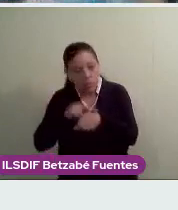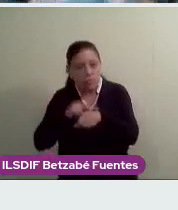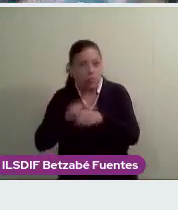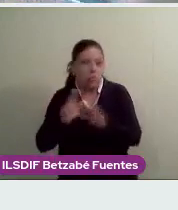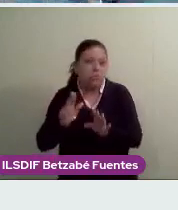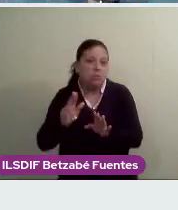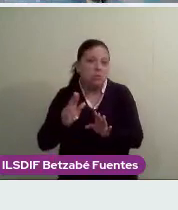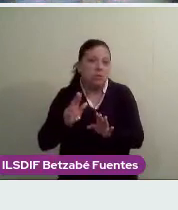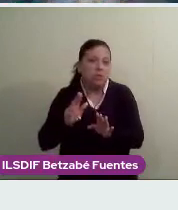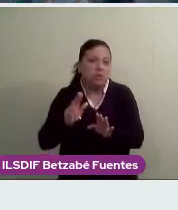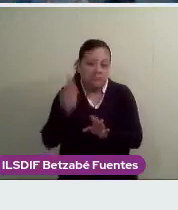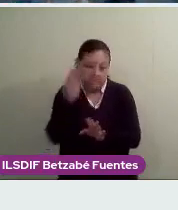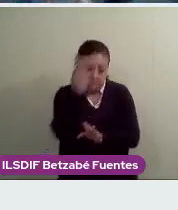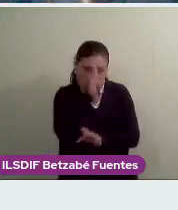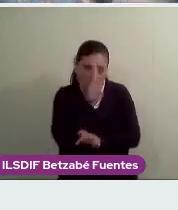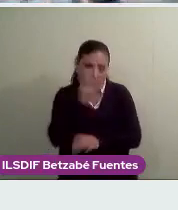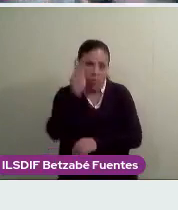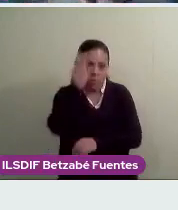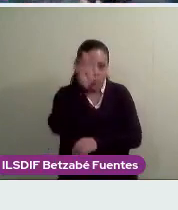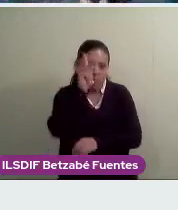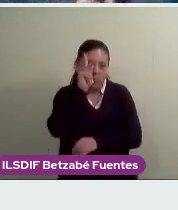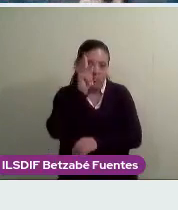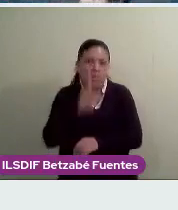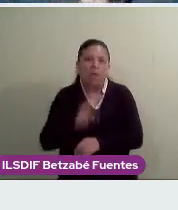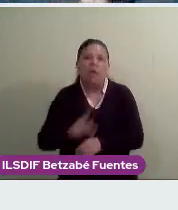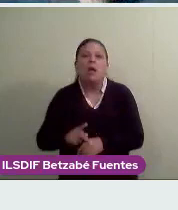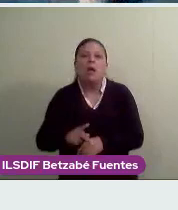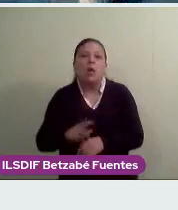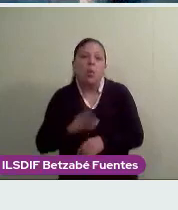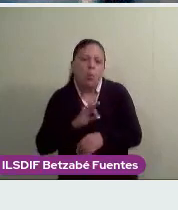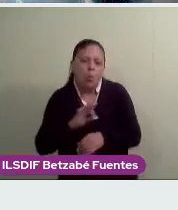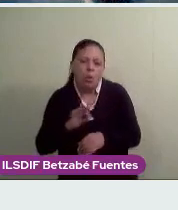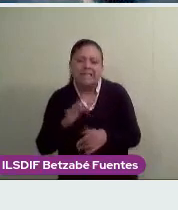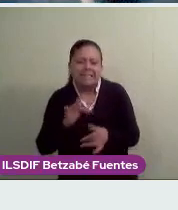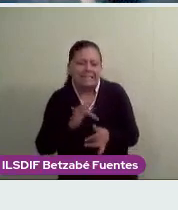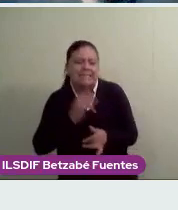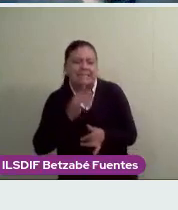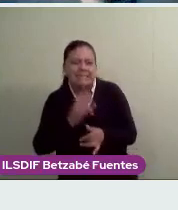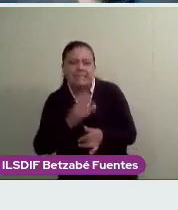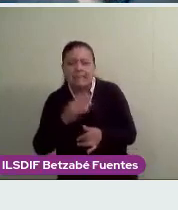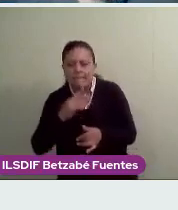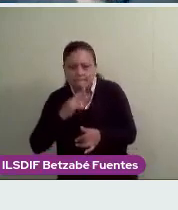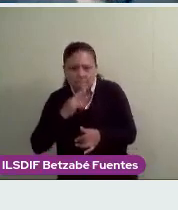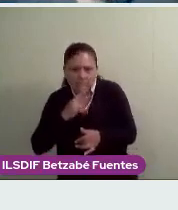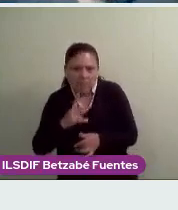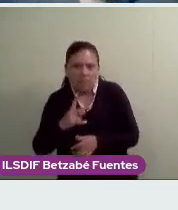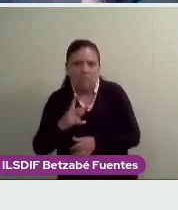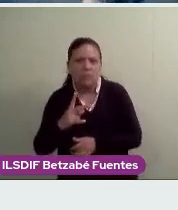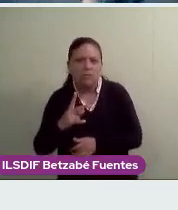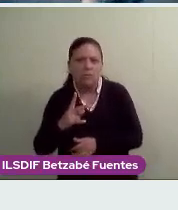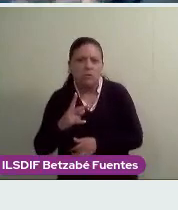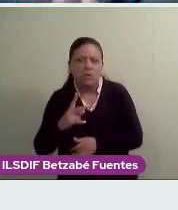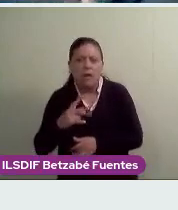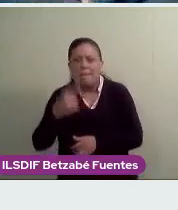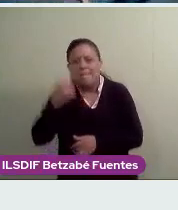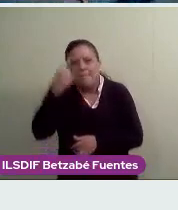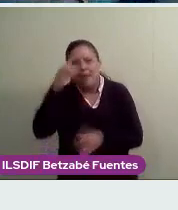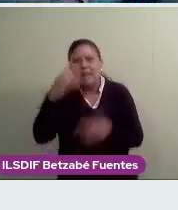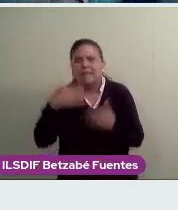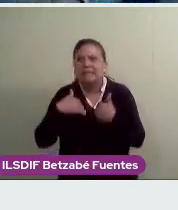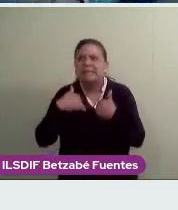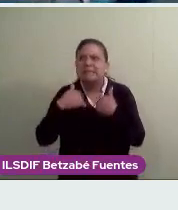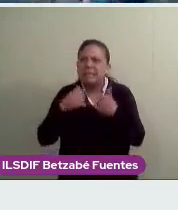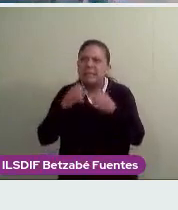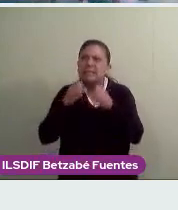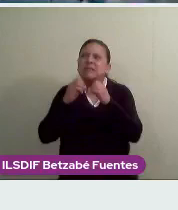puedan mantenerlo un poco más a raya, no se sientan tan mal, y esto también les abre este panorama de no tener